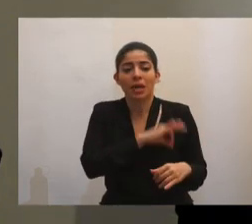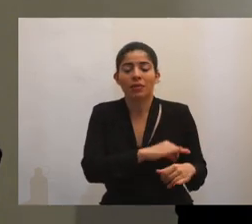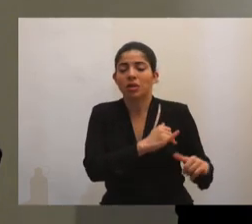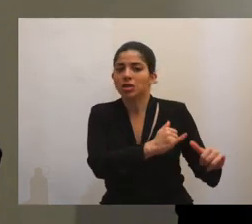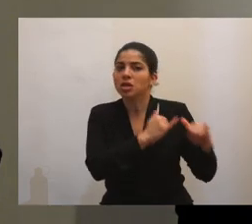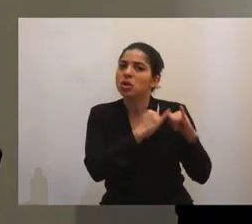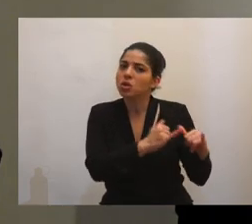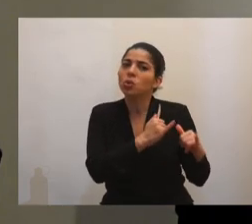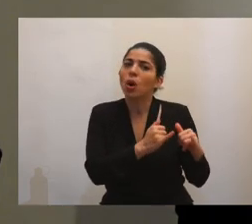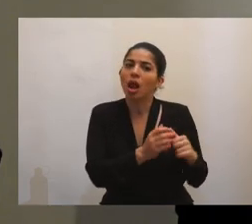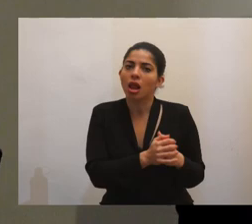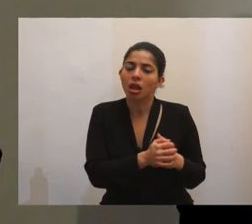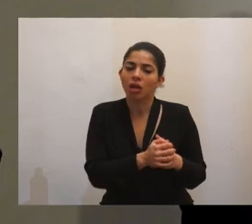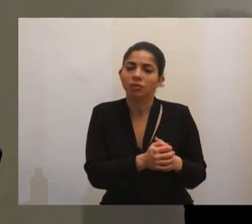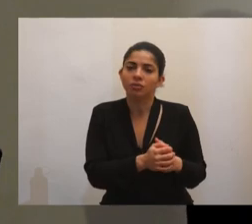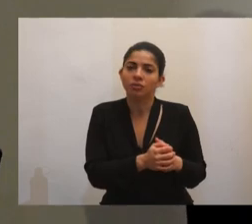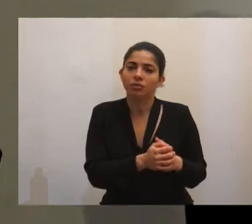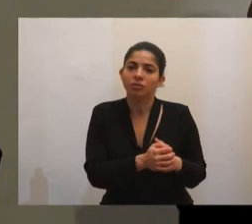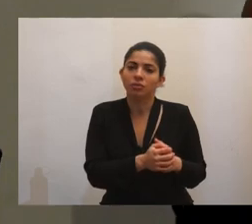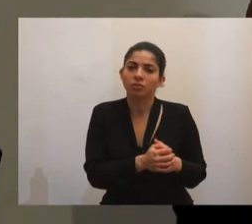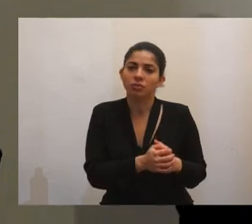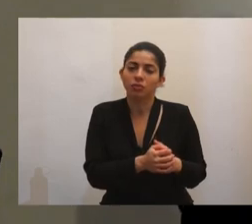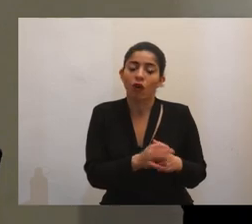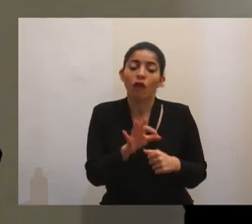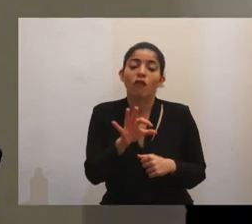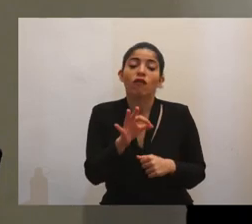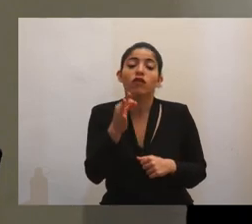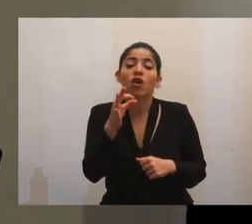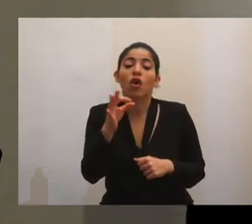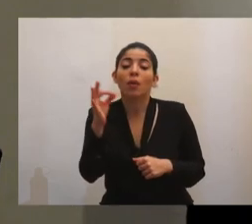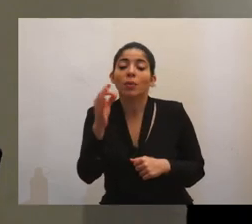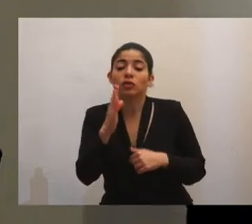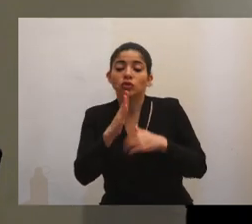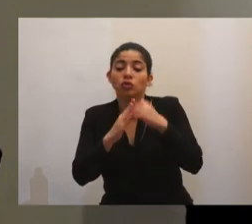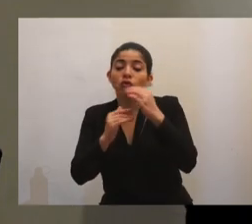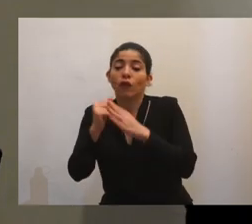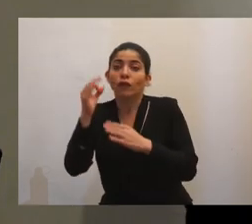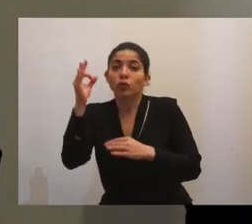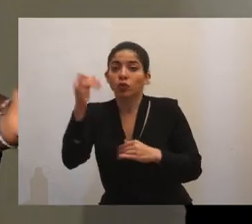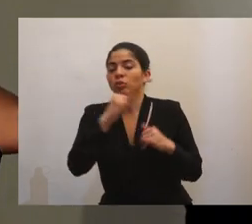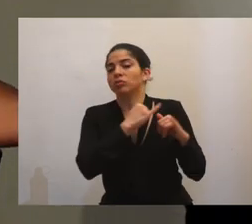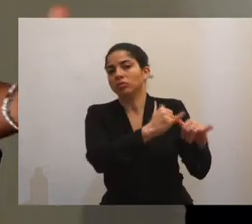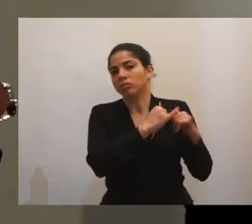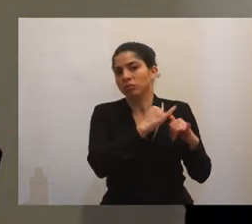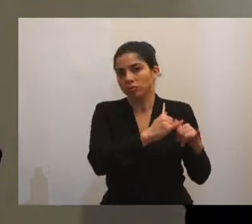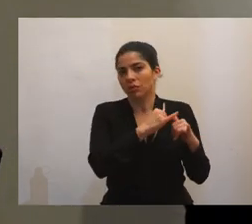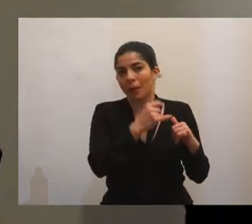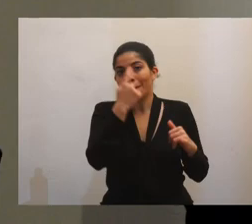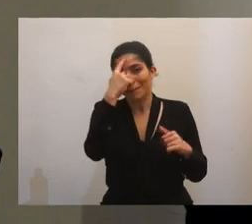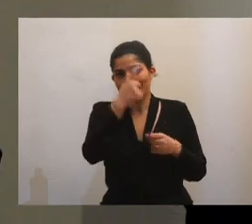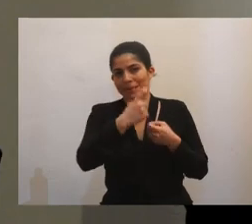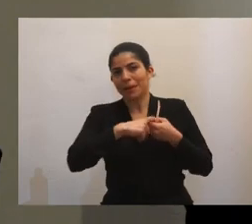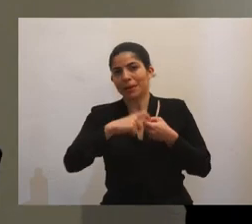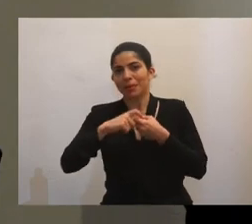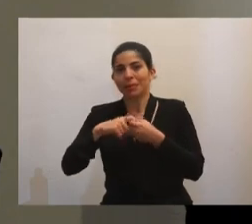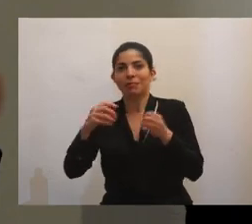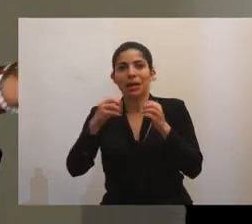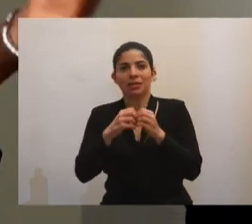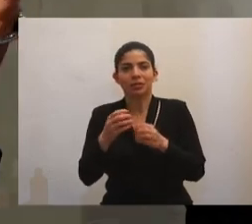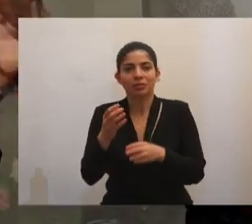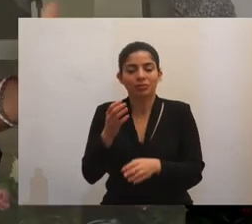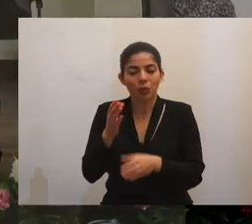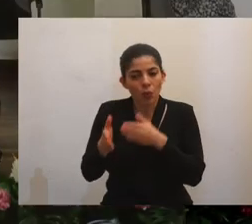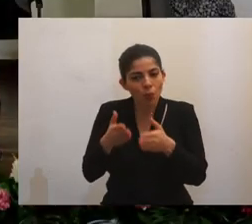beneficios, mismas formas de construir futuro, para que se sumen más al trabajo de los